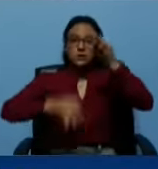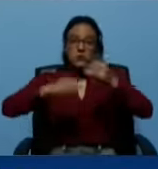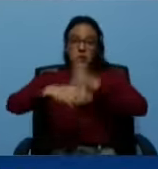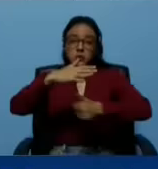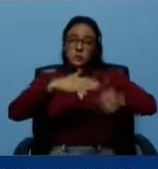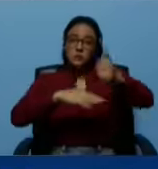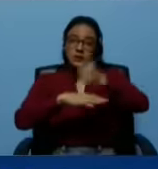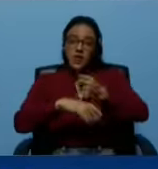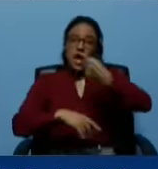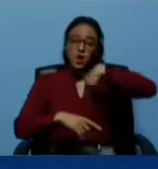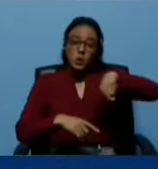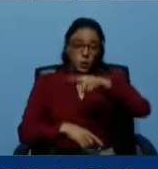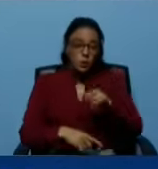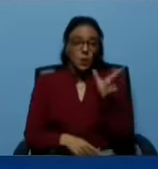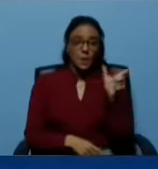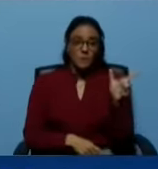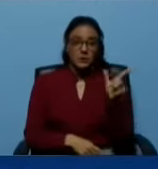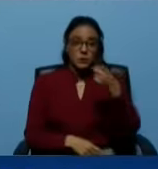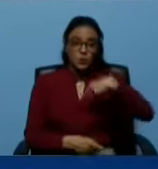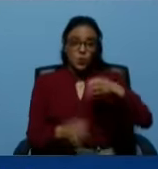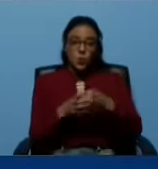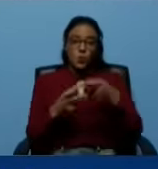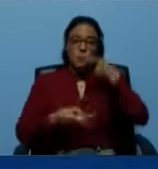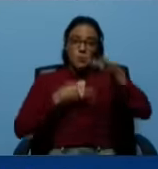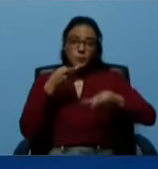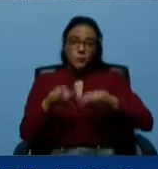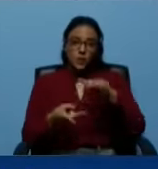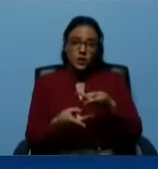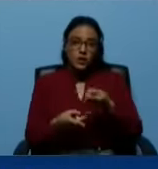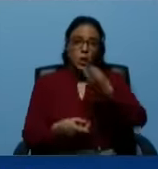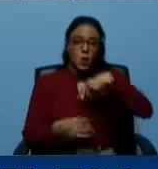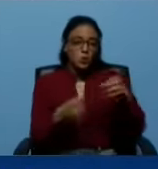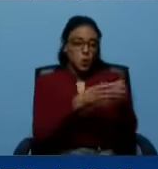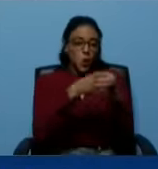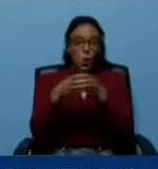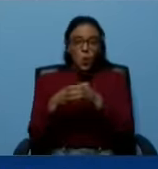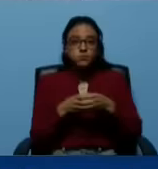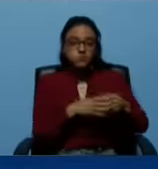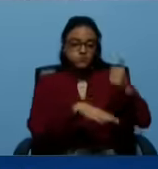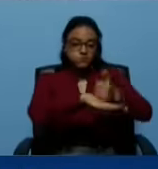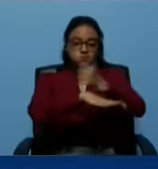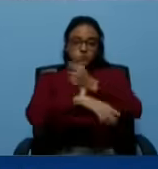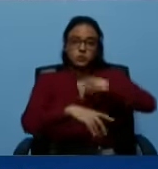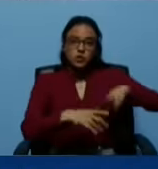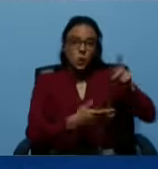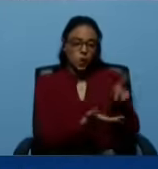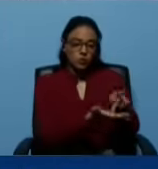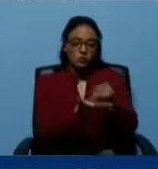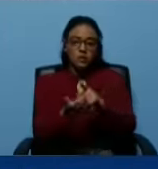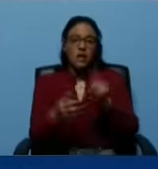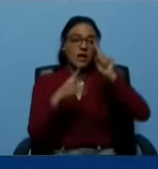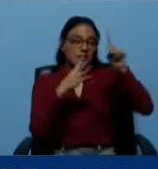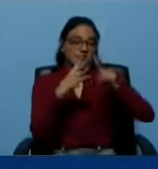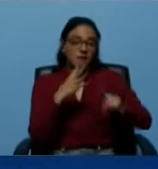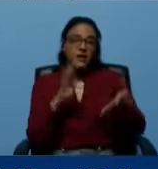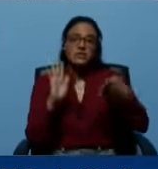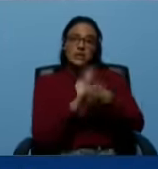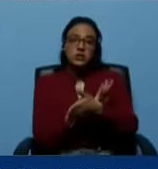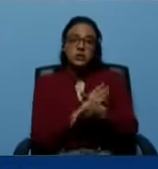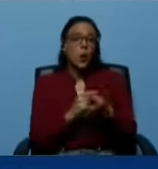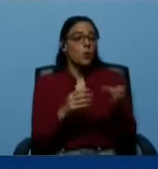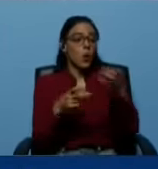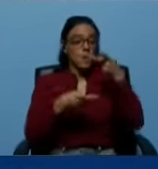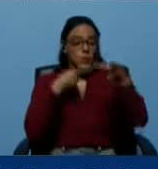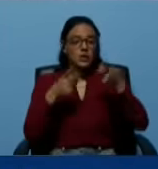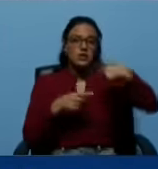Partido Socialista Unido de Venezuela y los compañeros voceros de los distintos partidos del Gran Polo Patriótico, la